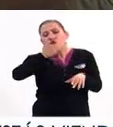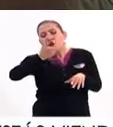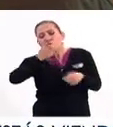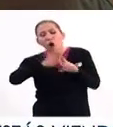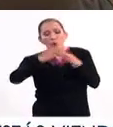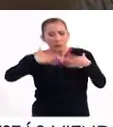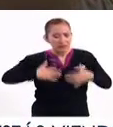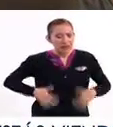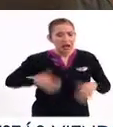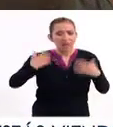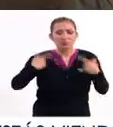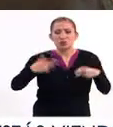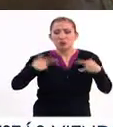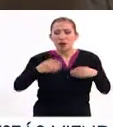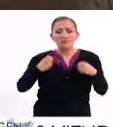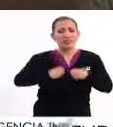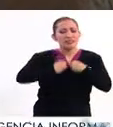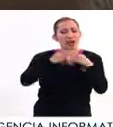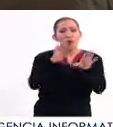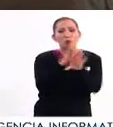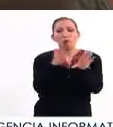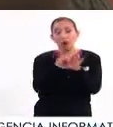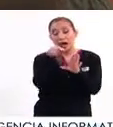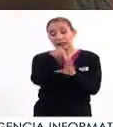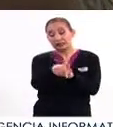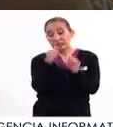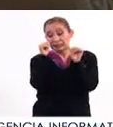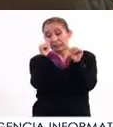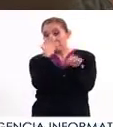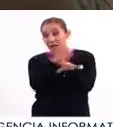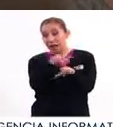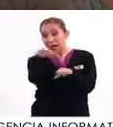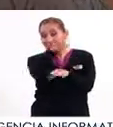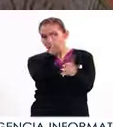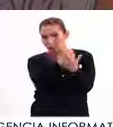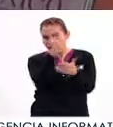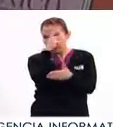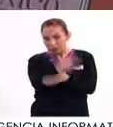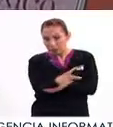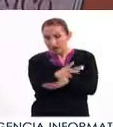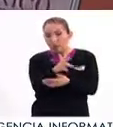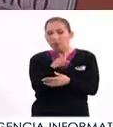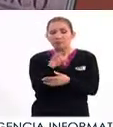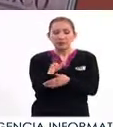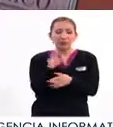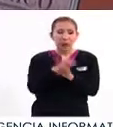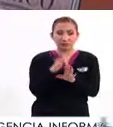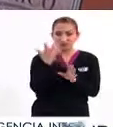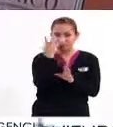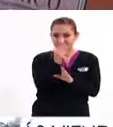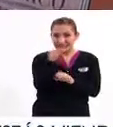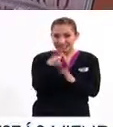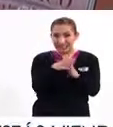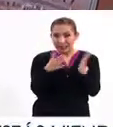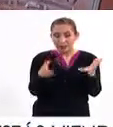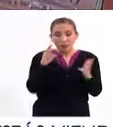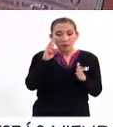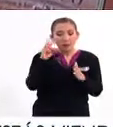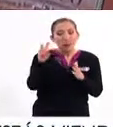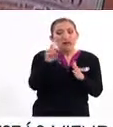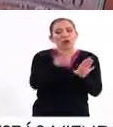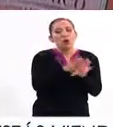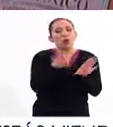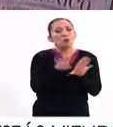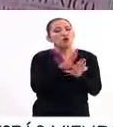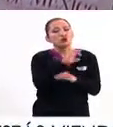más espectacular de este libro es ver cómo todo lo que fue la Ciudad de México, todo lo que fue la gente que vivió en el siglo XIX, cómo